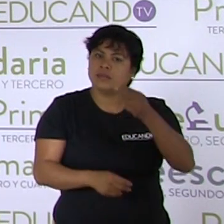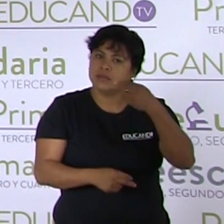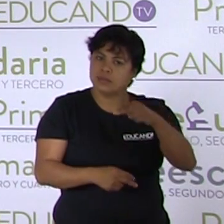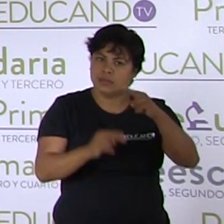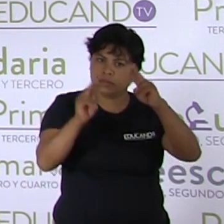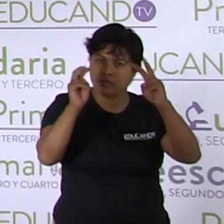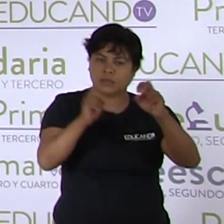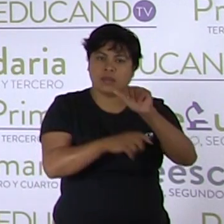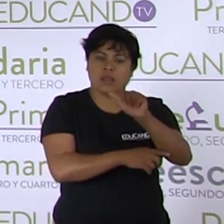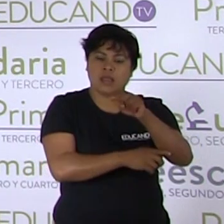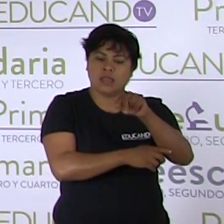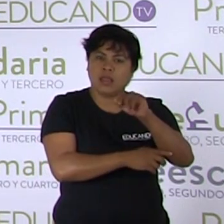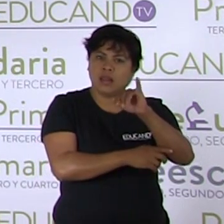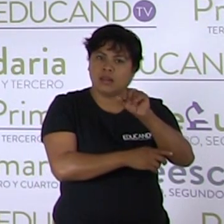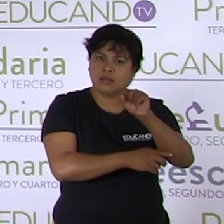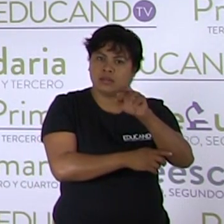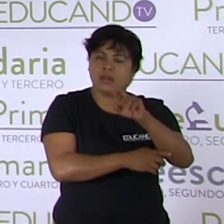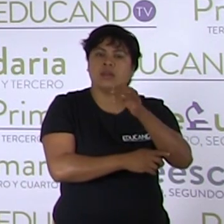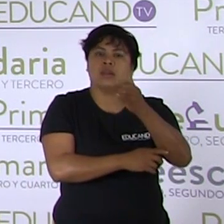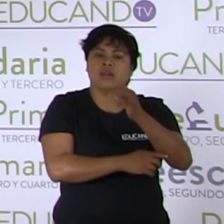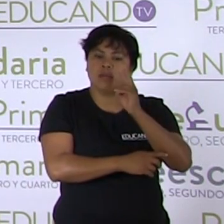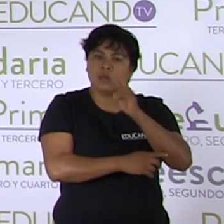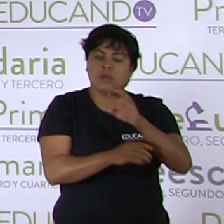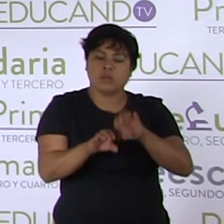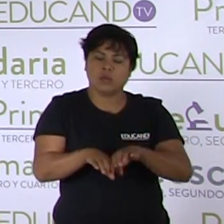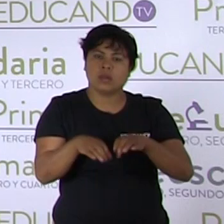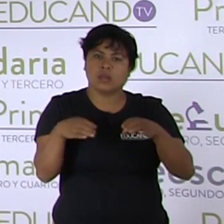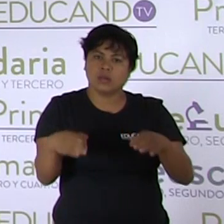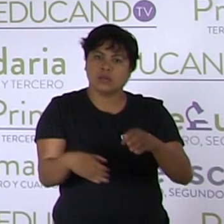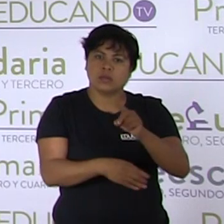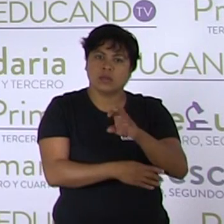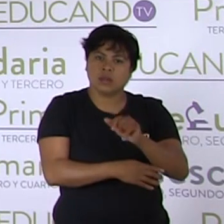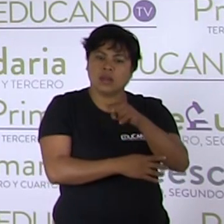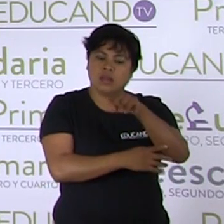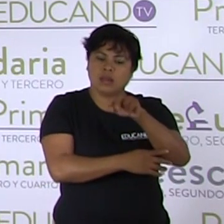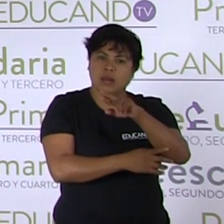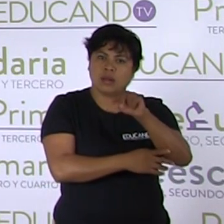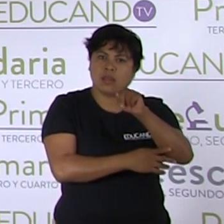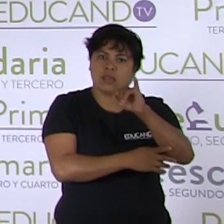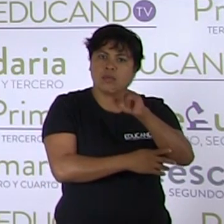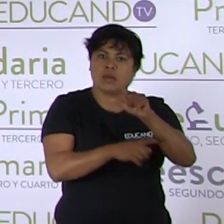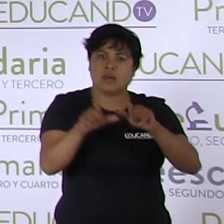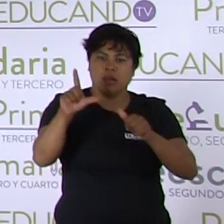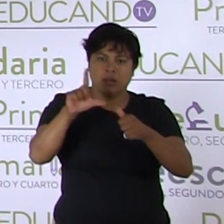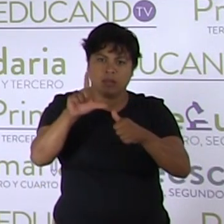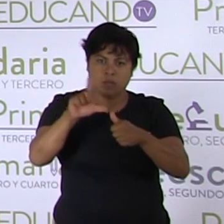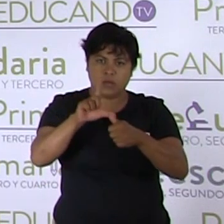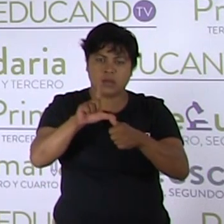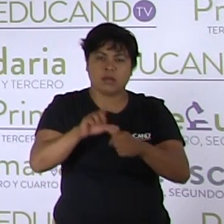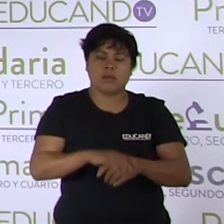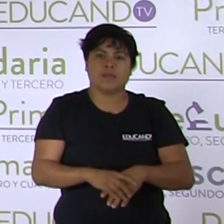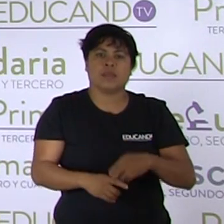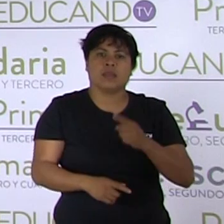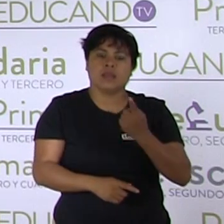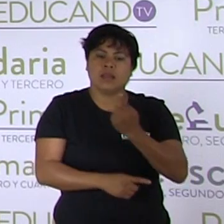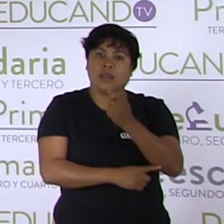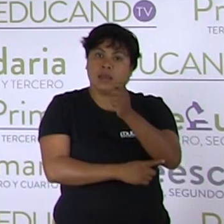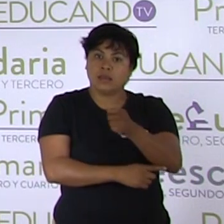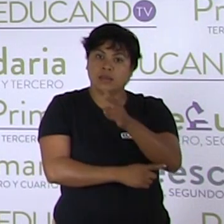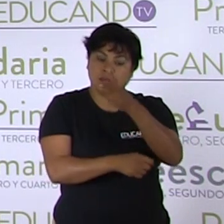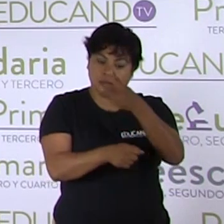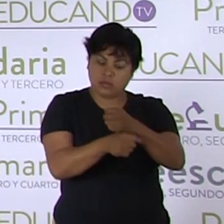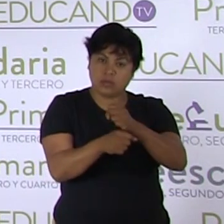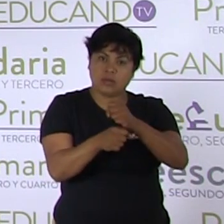titula Analizar y comentar cuentos de la narrativa latinoamericana, que sería la segunda